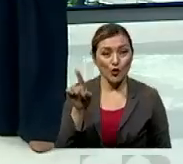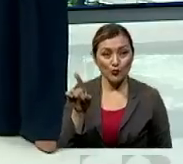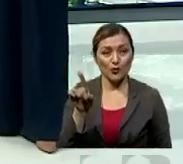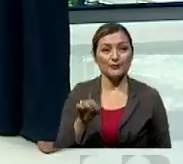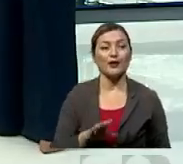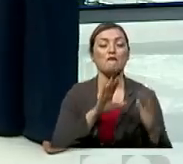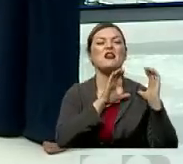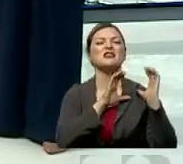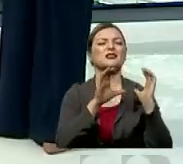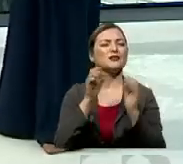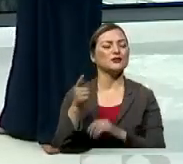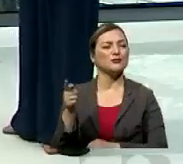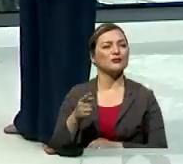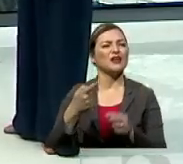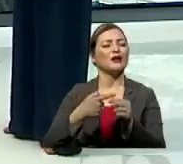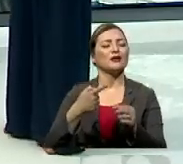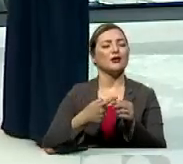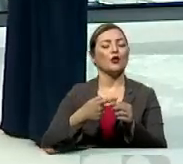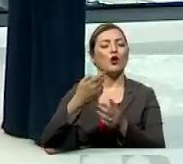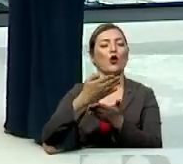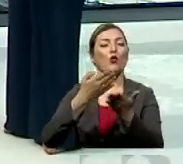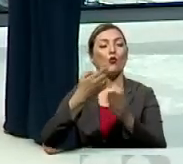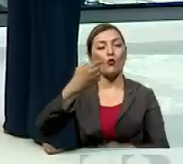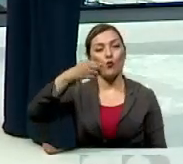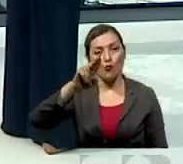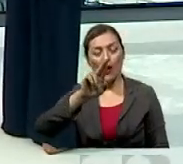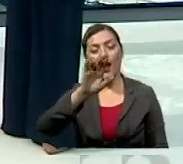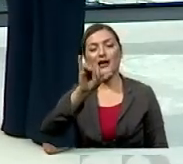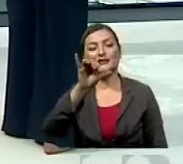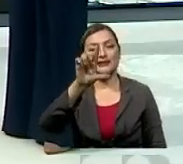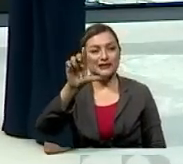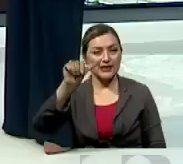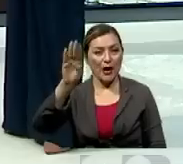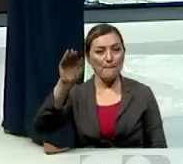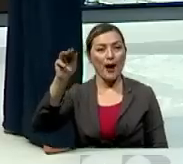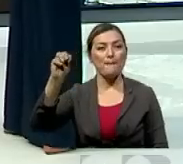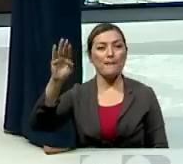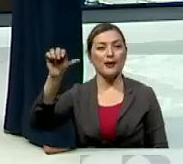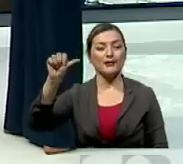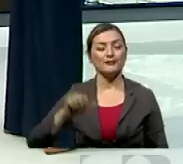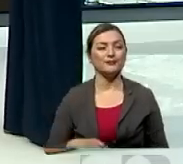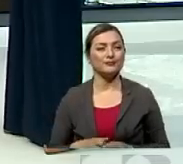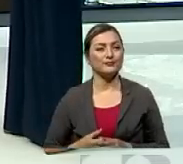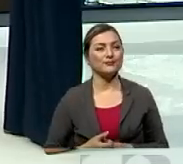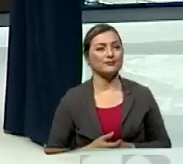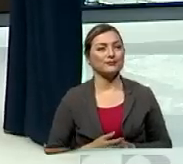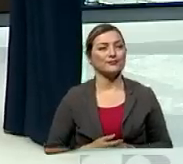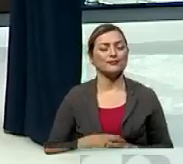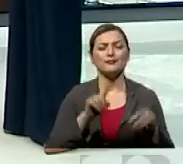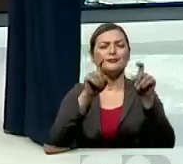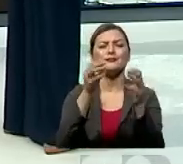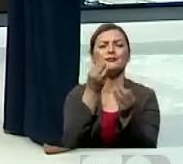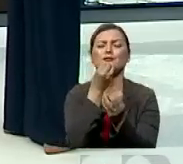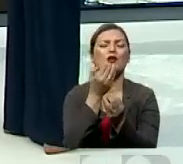Francisco de Quito, en Guayabamba, en la parroquia de Guayabamba. Él nos va a contar cómo empezó esta